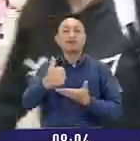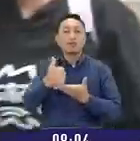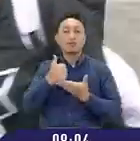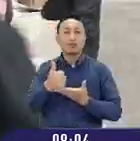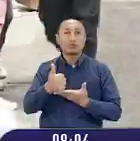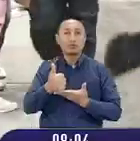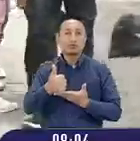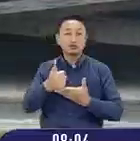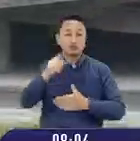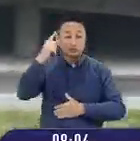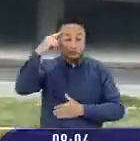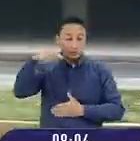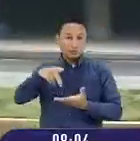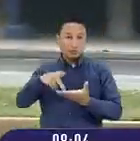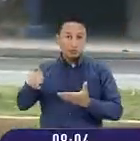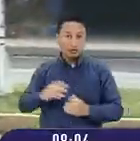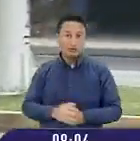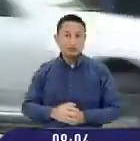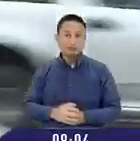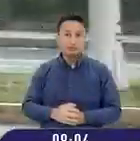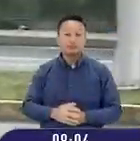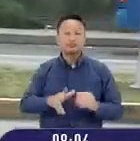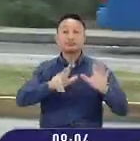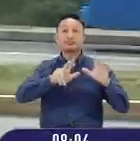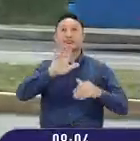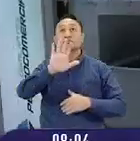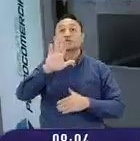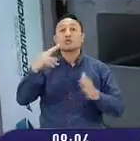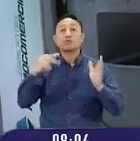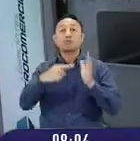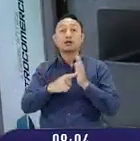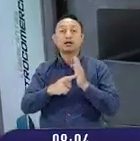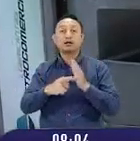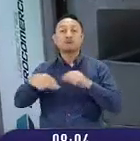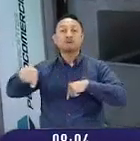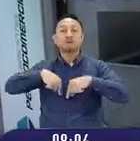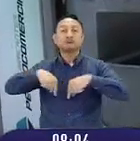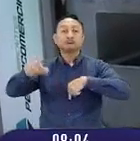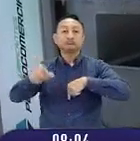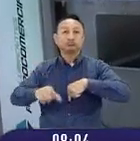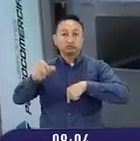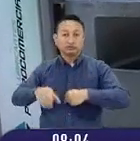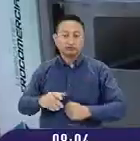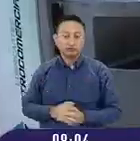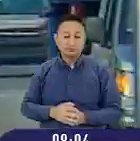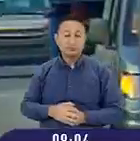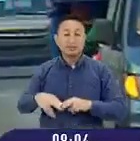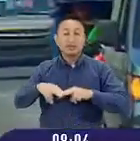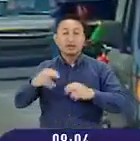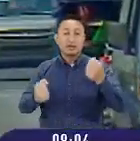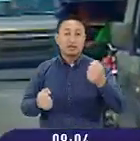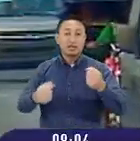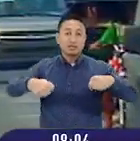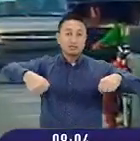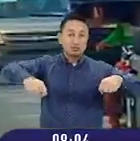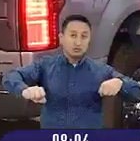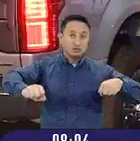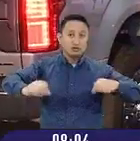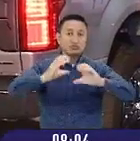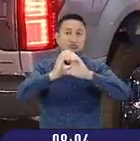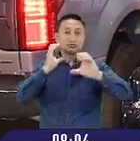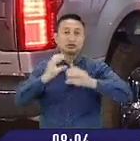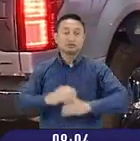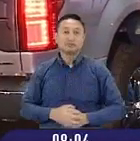aspira el gobierno a compensar serían 84,000 transportistas correspondiente a taxis tric motos y